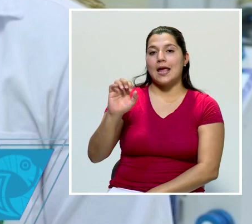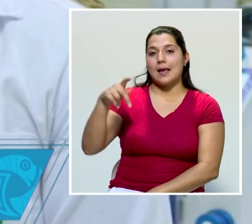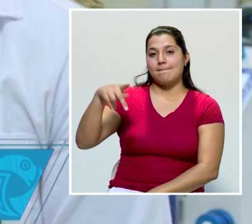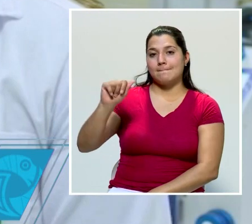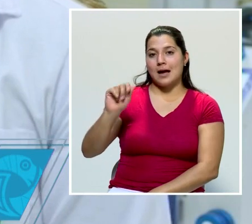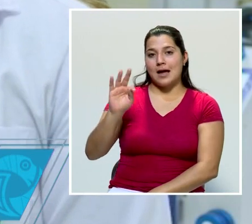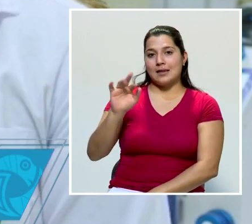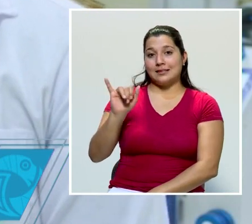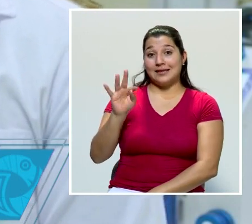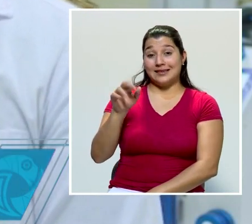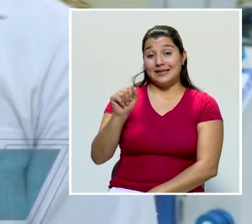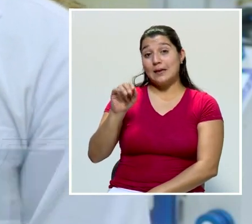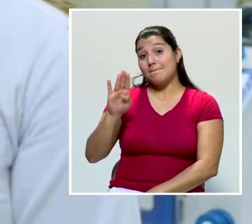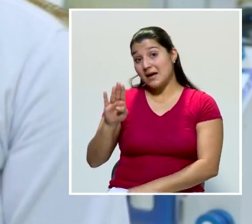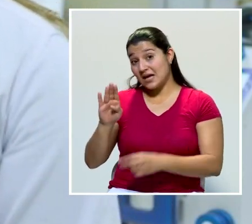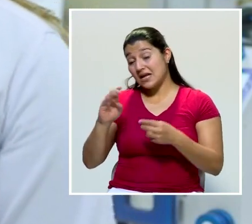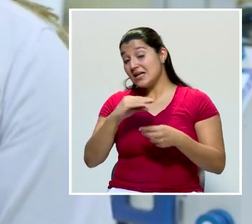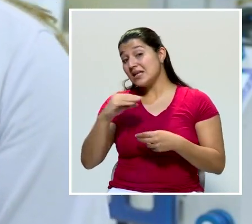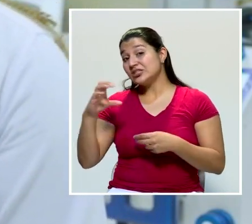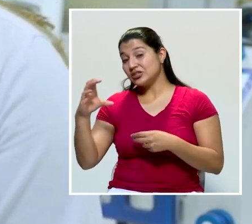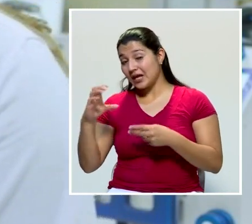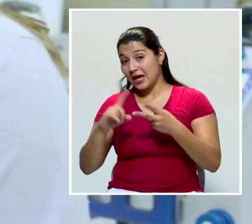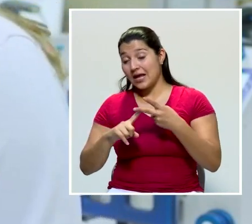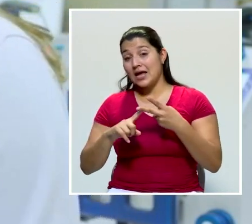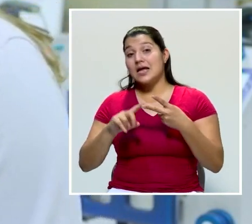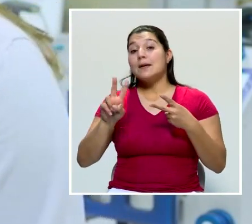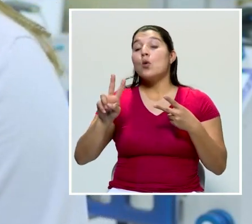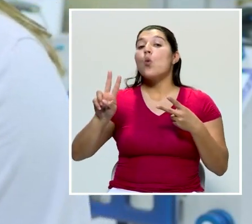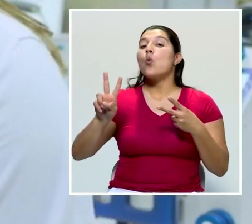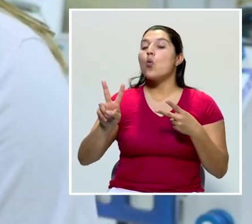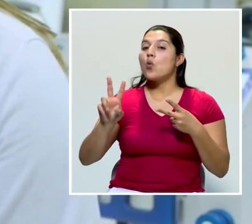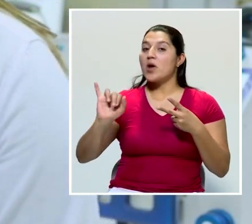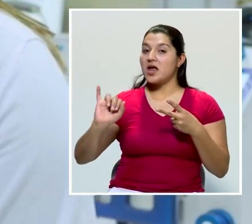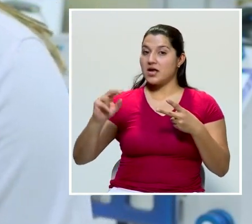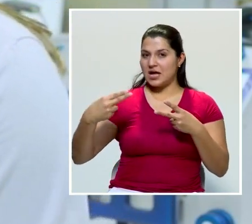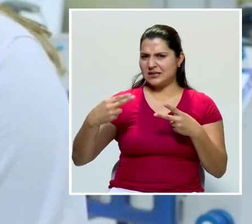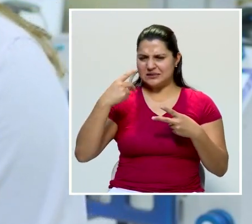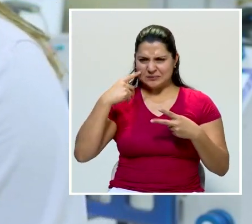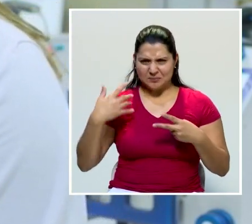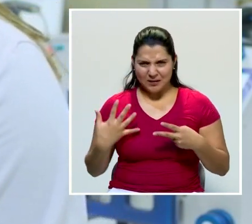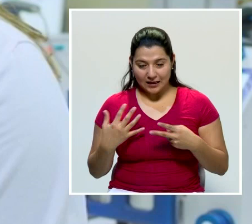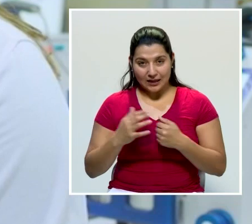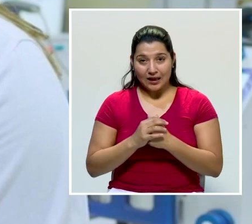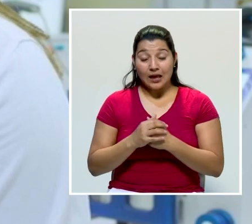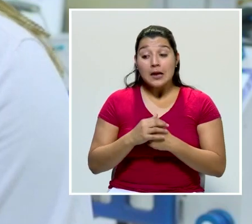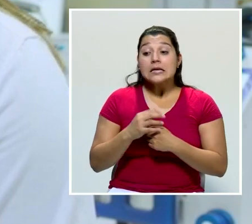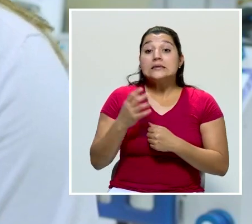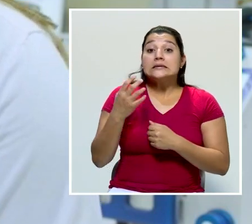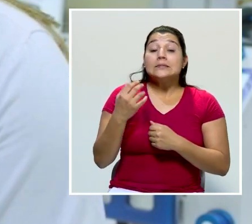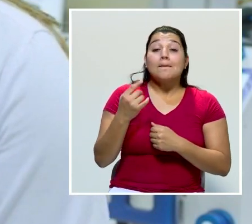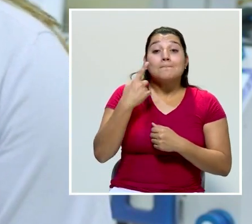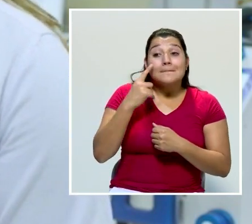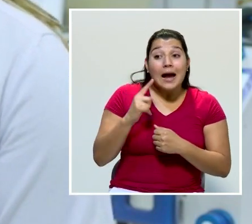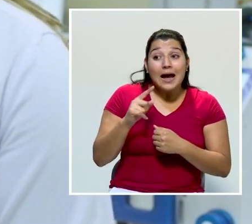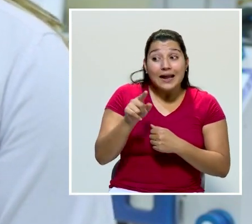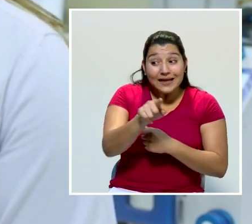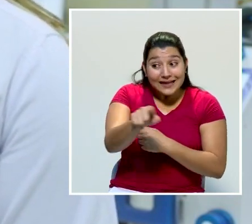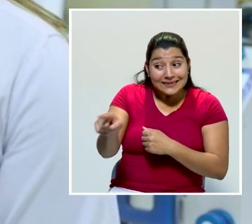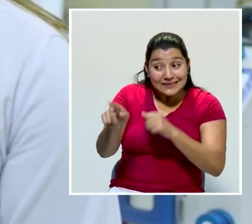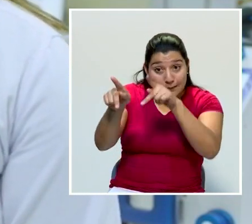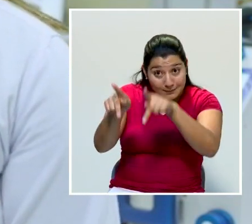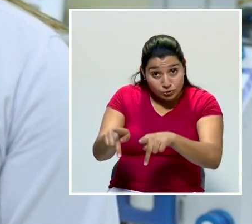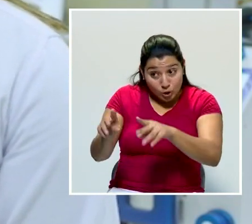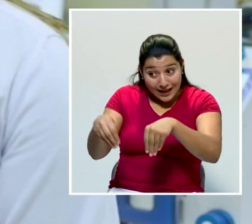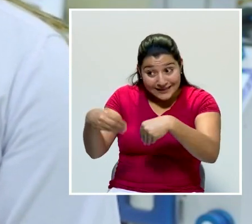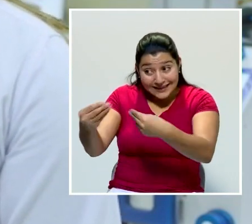VIH. Esto con el fin de que la persona que necesite el posible medicamento tengan